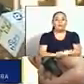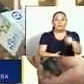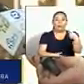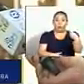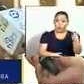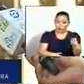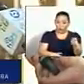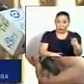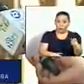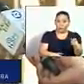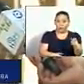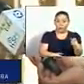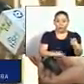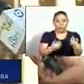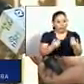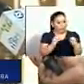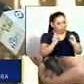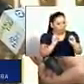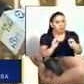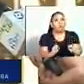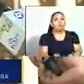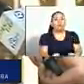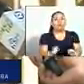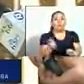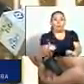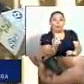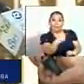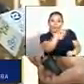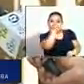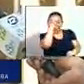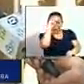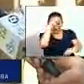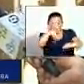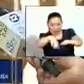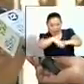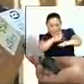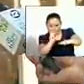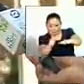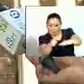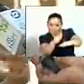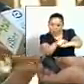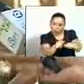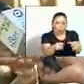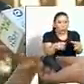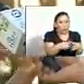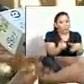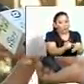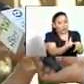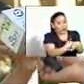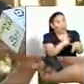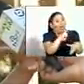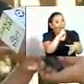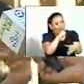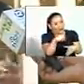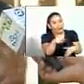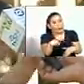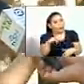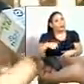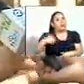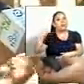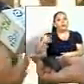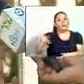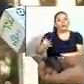esa oportunidad a los industriales del calzado, pequeñitos, que son los que más necesitan hoy por hoy,